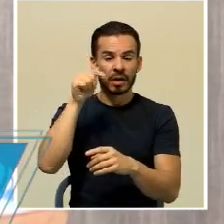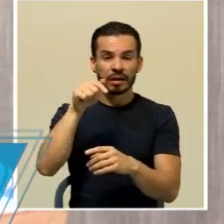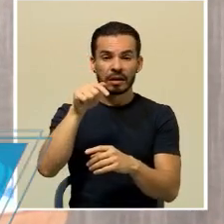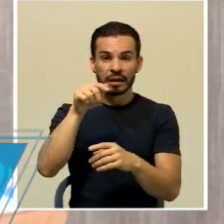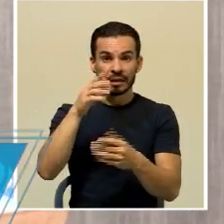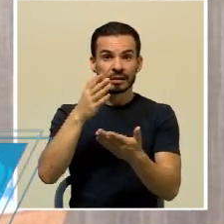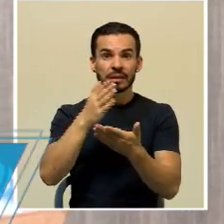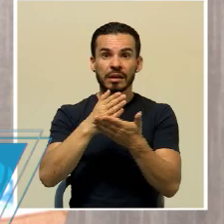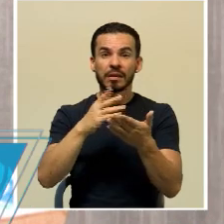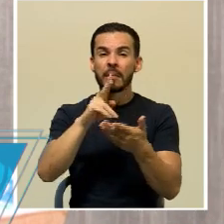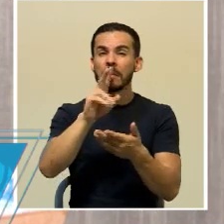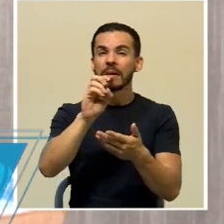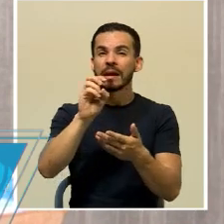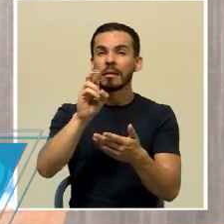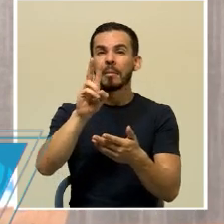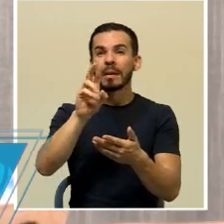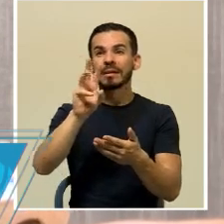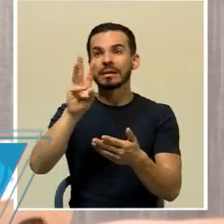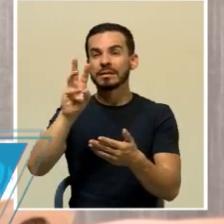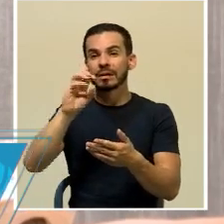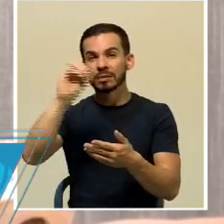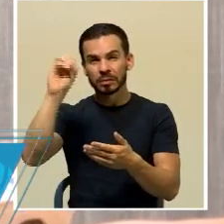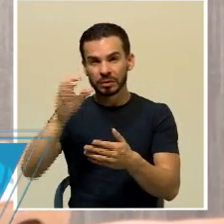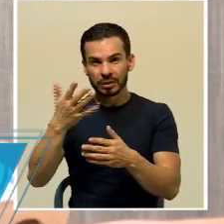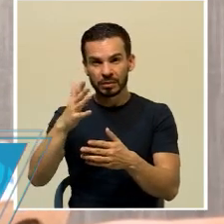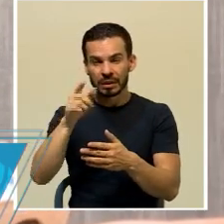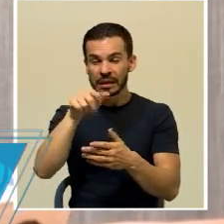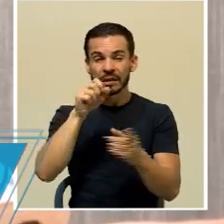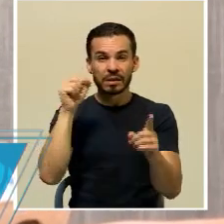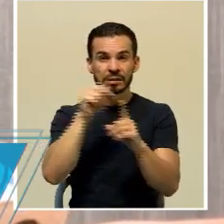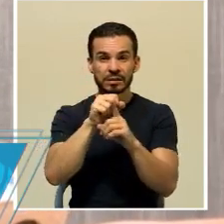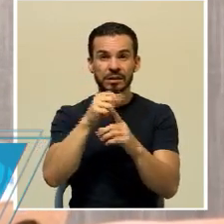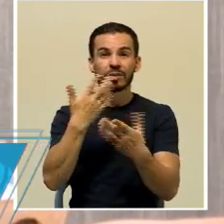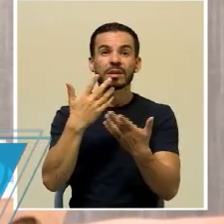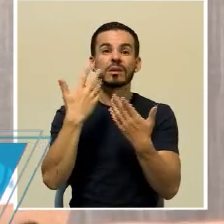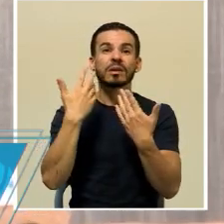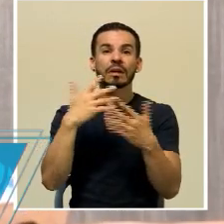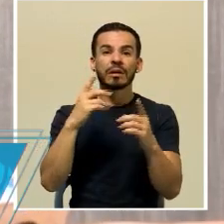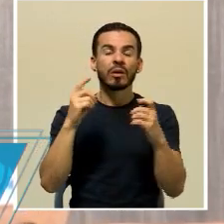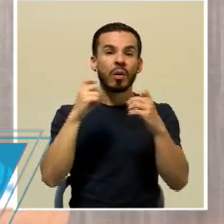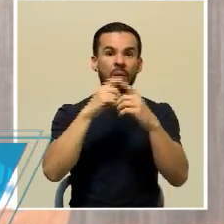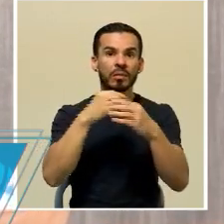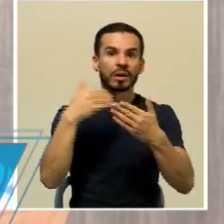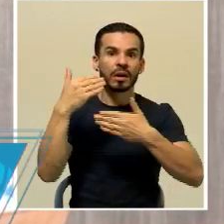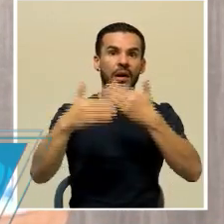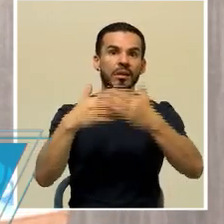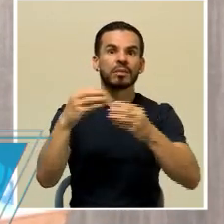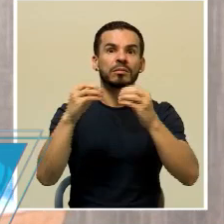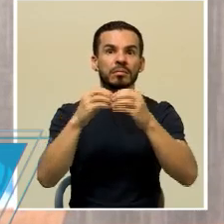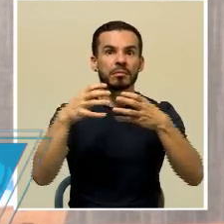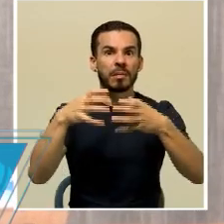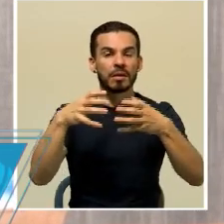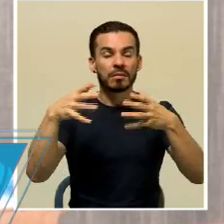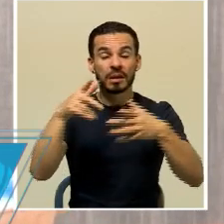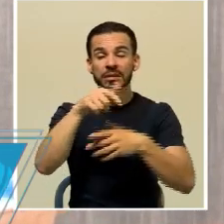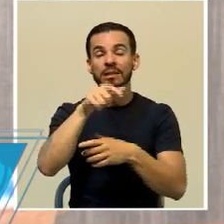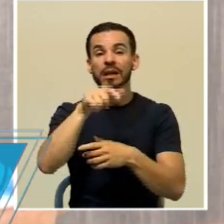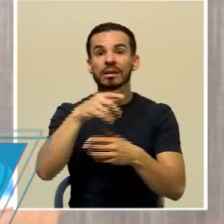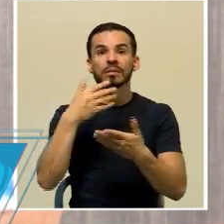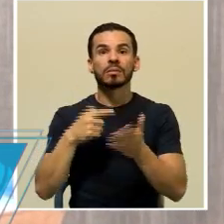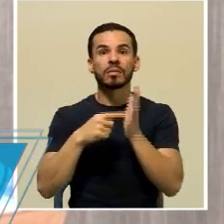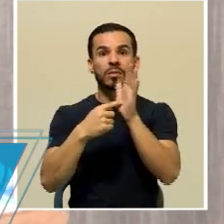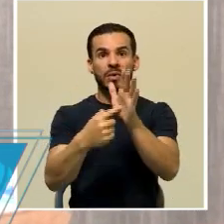este caso el desempleo ronda el 26%. Esta es una situación que se ha venido complicando poco a poco. Estos datos muestran